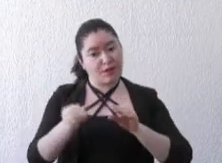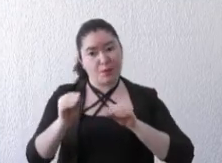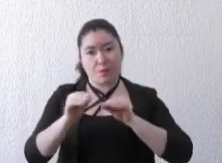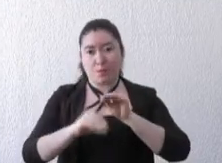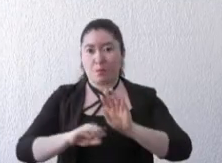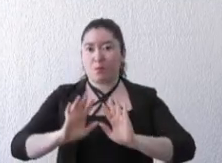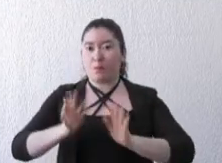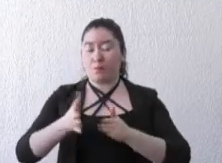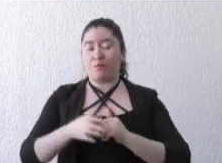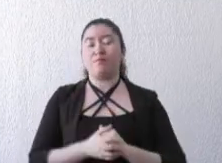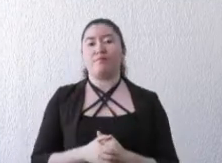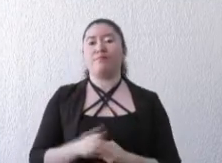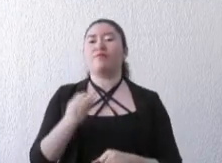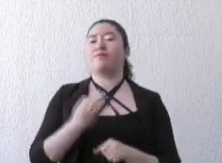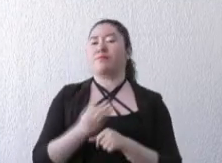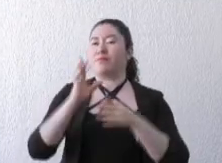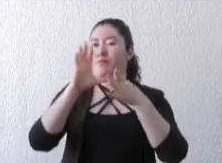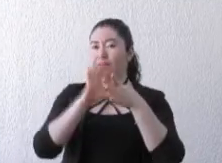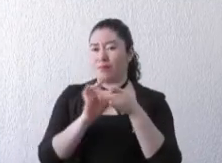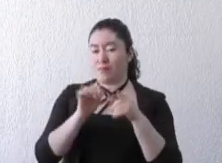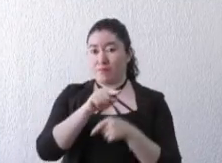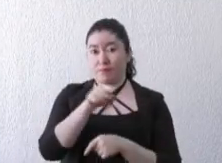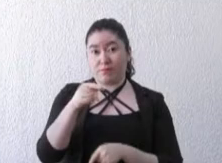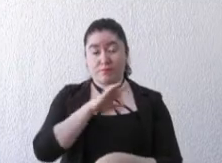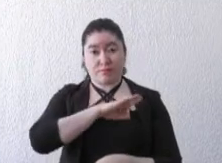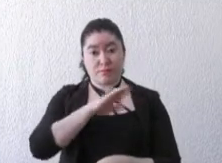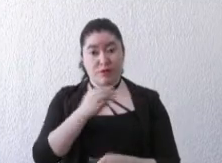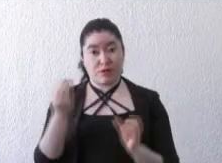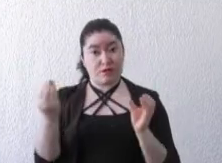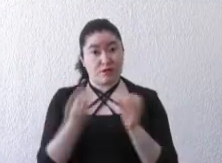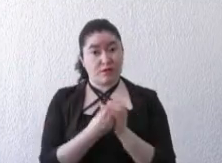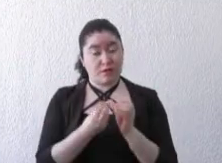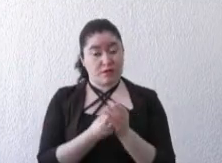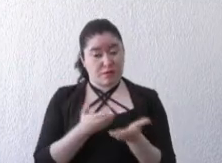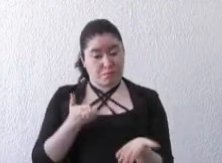para aclarar, aquí en el Faro van a poder tomar clases